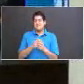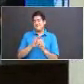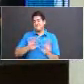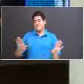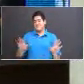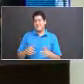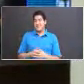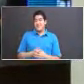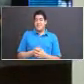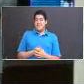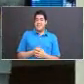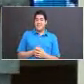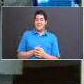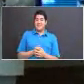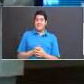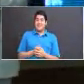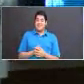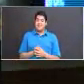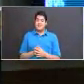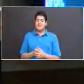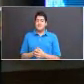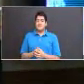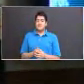Mire pues.